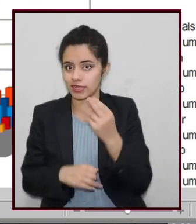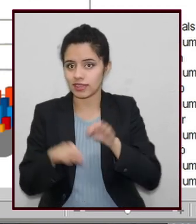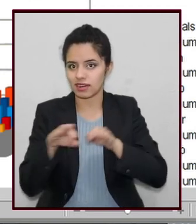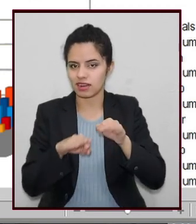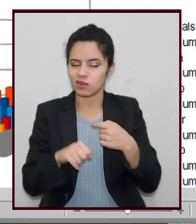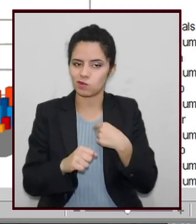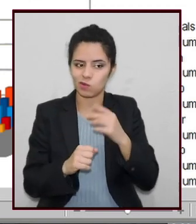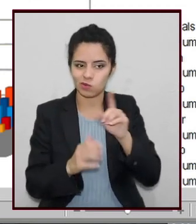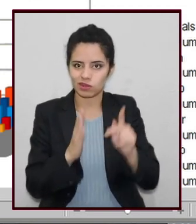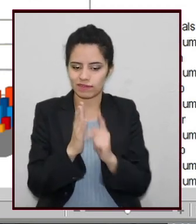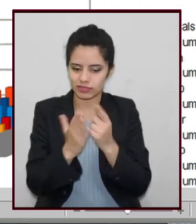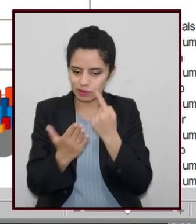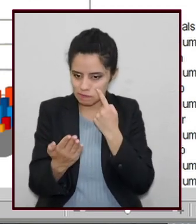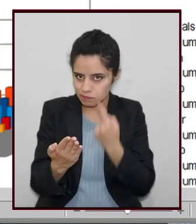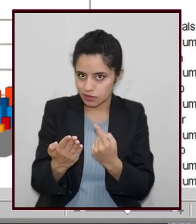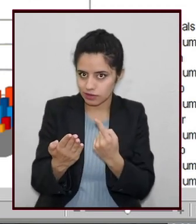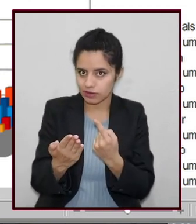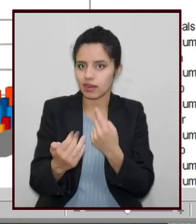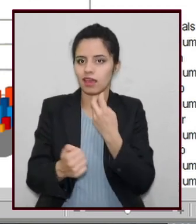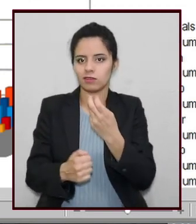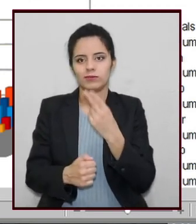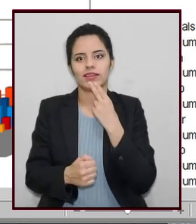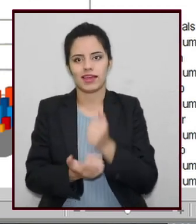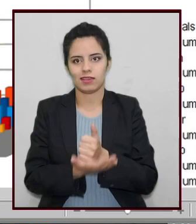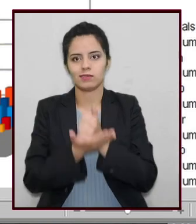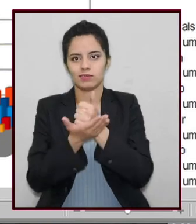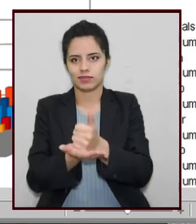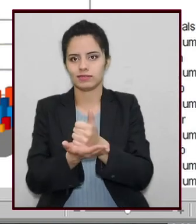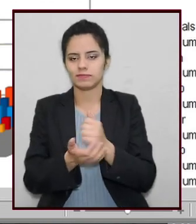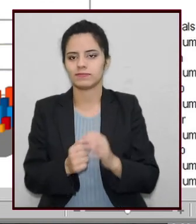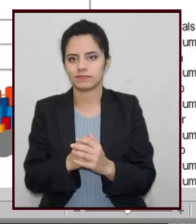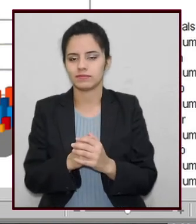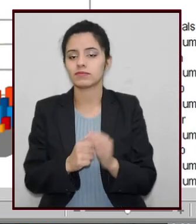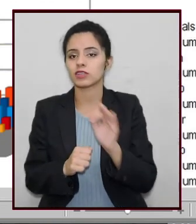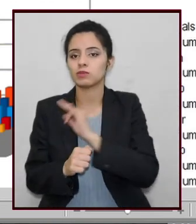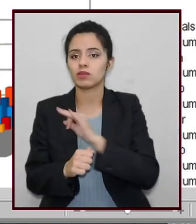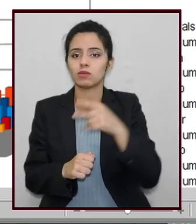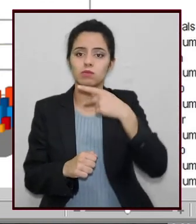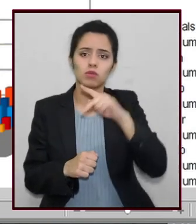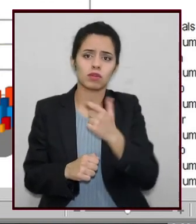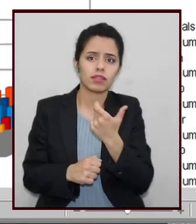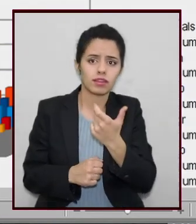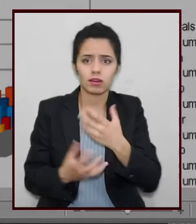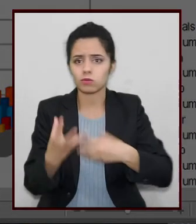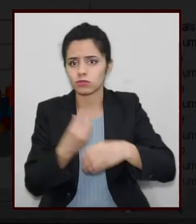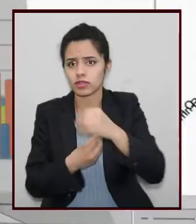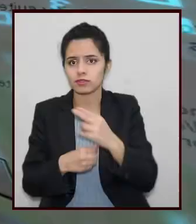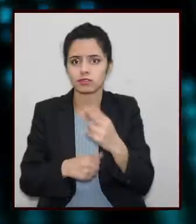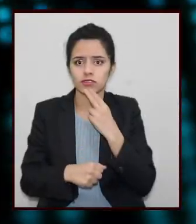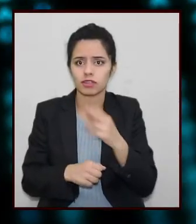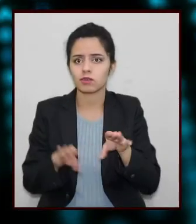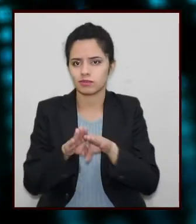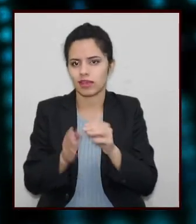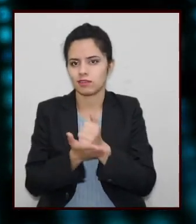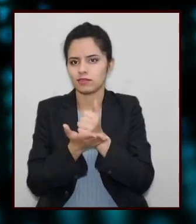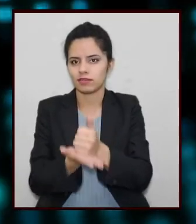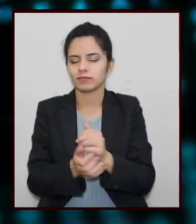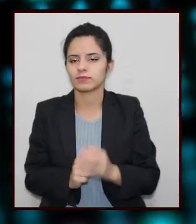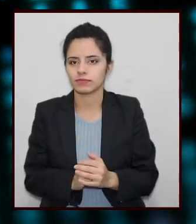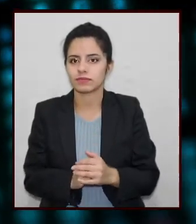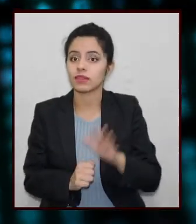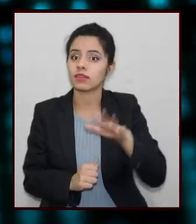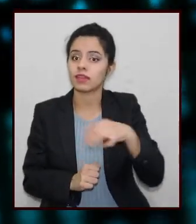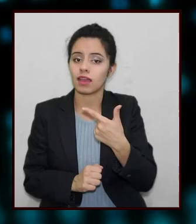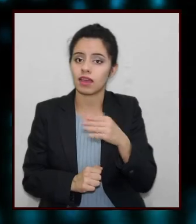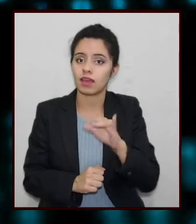de cálculo pueden ser sumamente útiles y conceptualizar pues, nuestro presupuesto y nuestros gastos. Oye Gaby, ahora